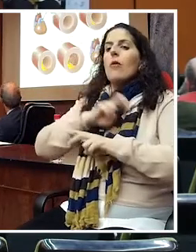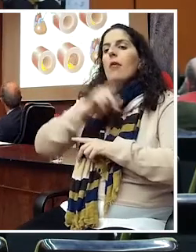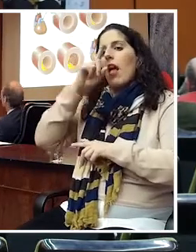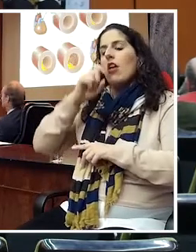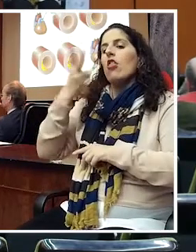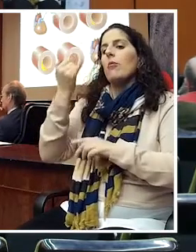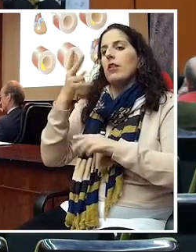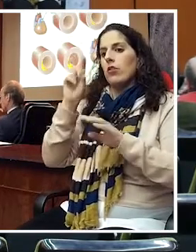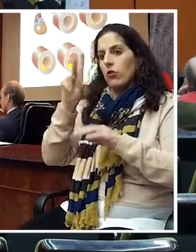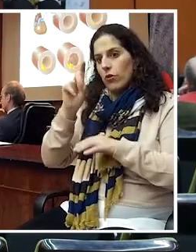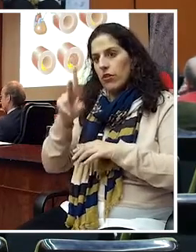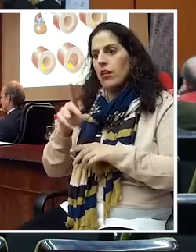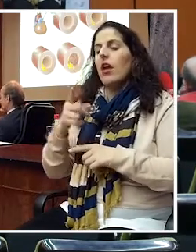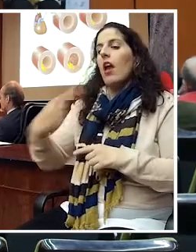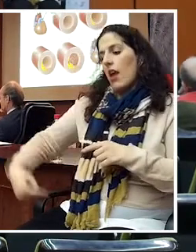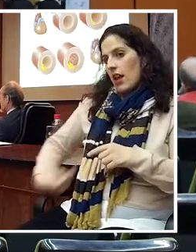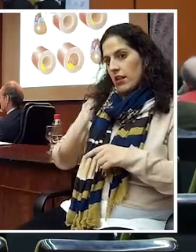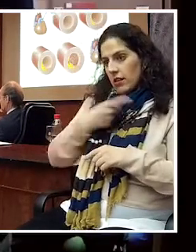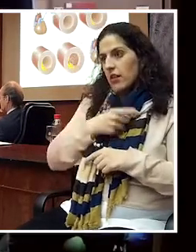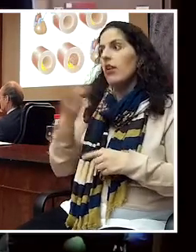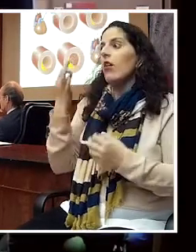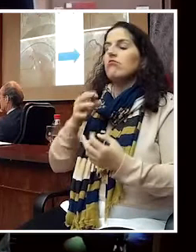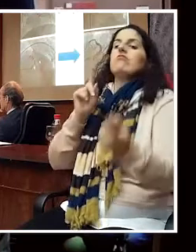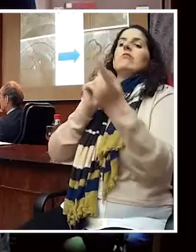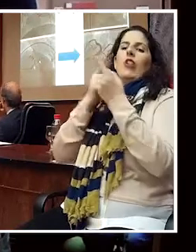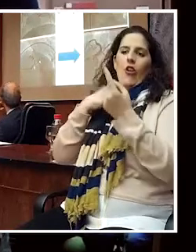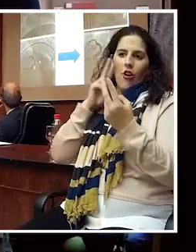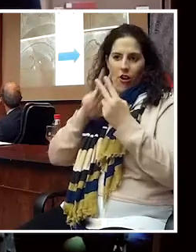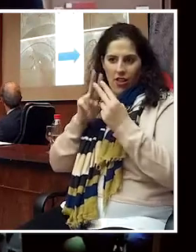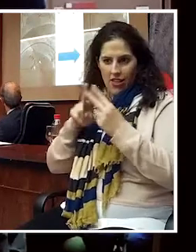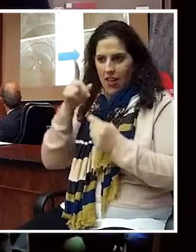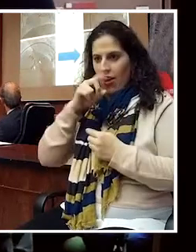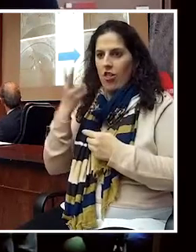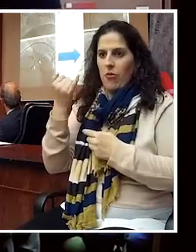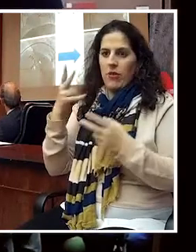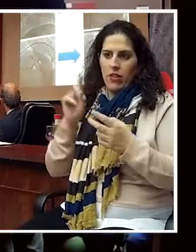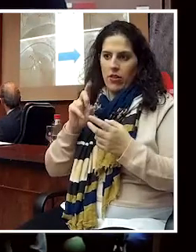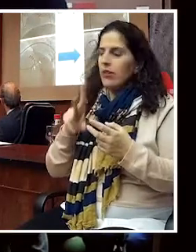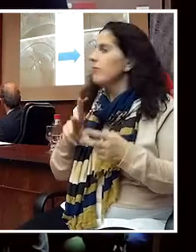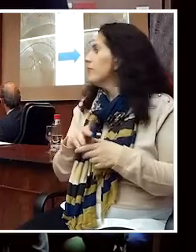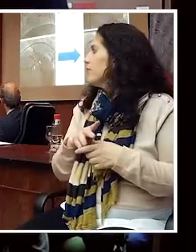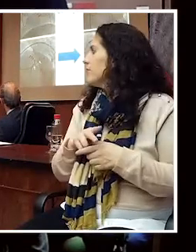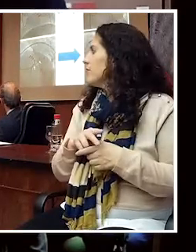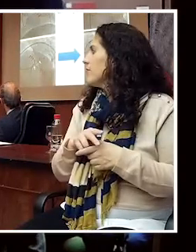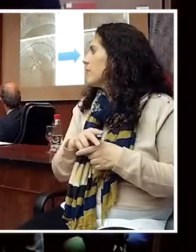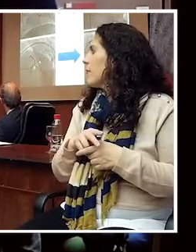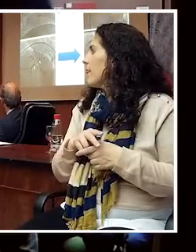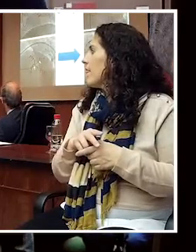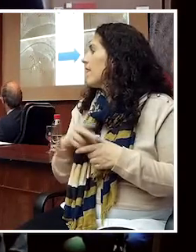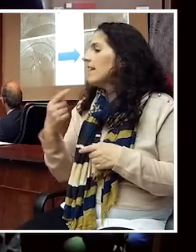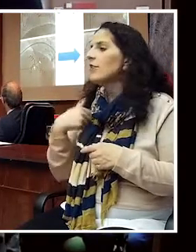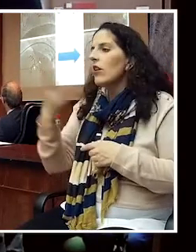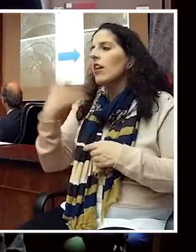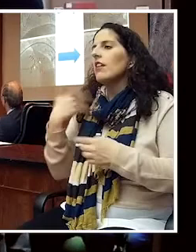2012. Entonces le solicitaron un cateterismo, que fue cuando yo lo conocí, y bueno, le pedí permiso para poner